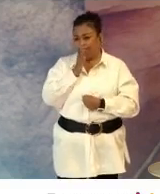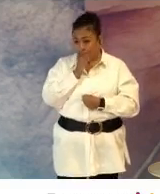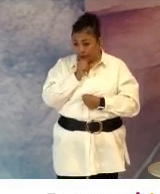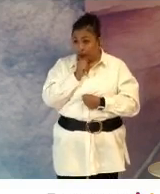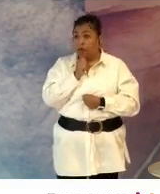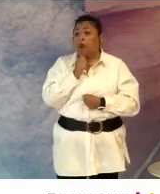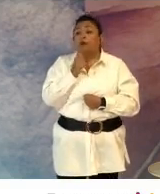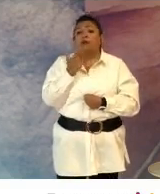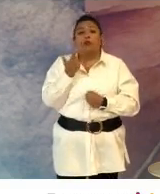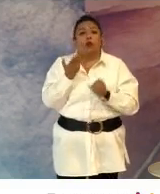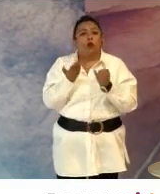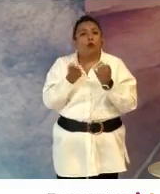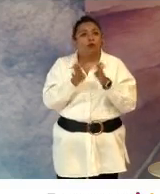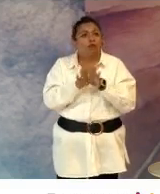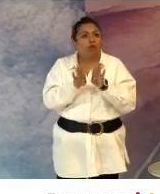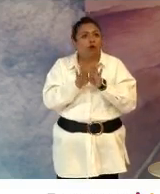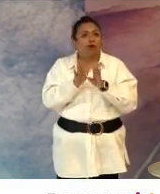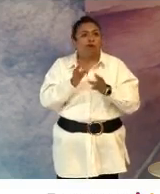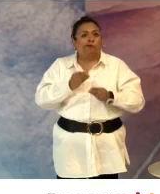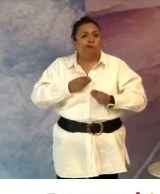como una manifestación